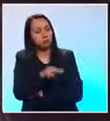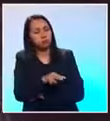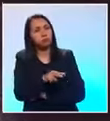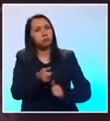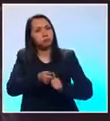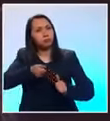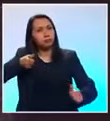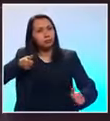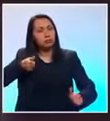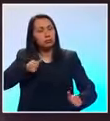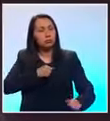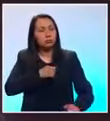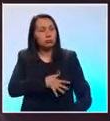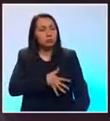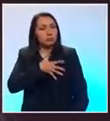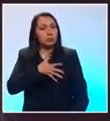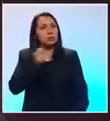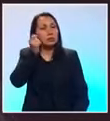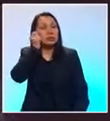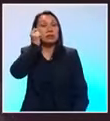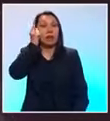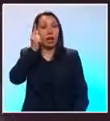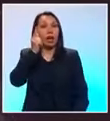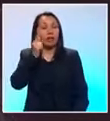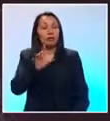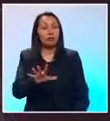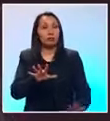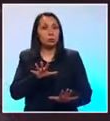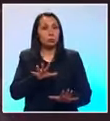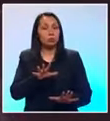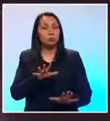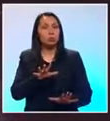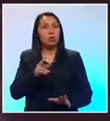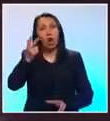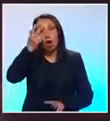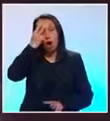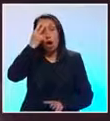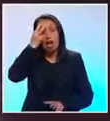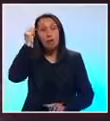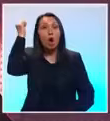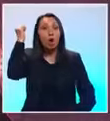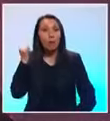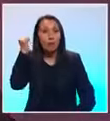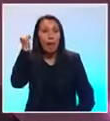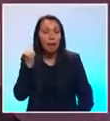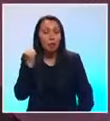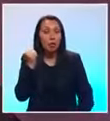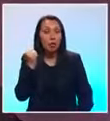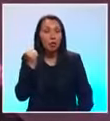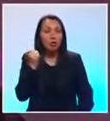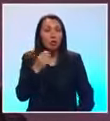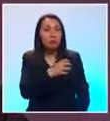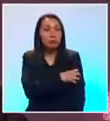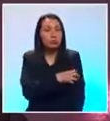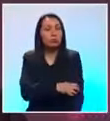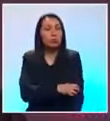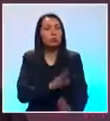y me impresionó saber que Coquimbo y Copiapó habían